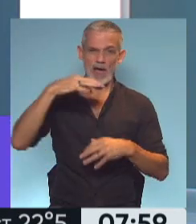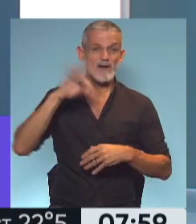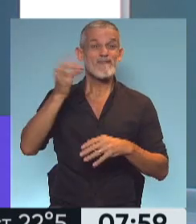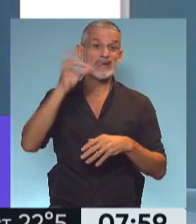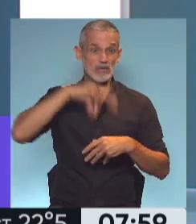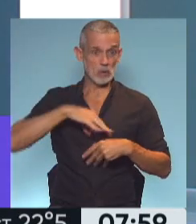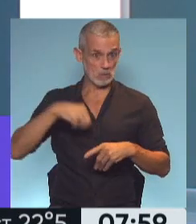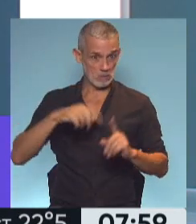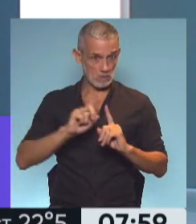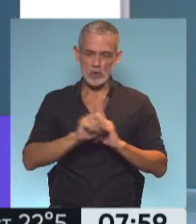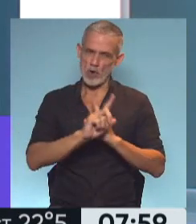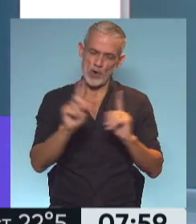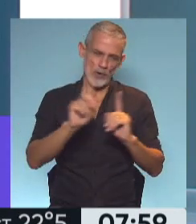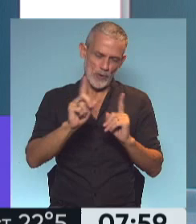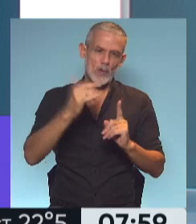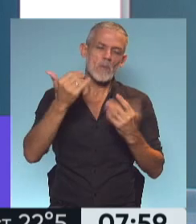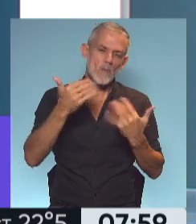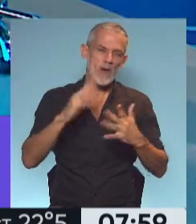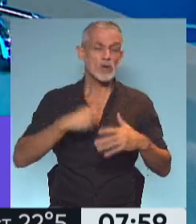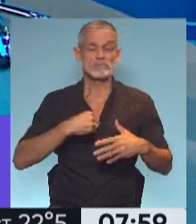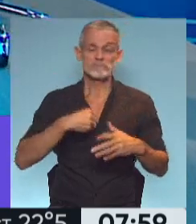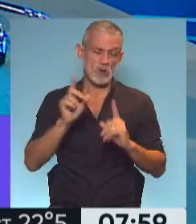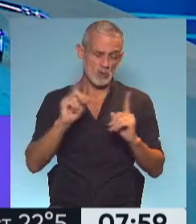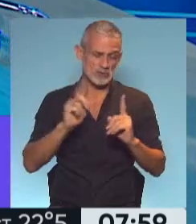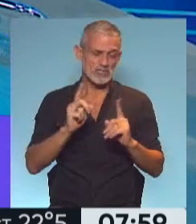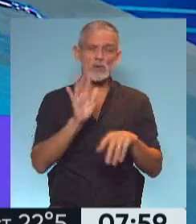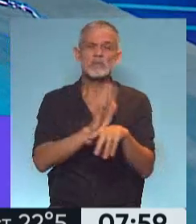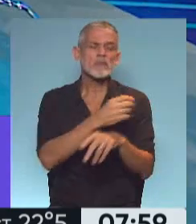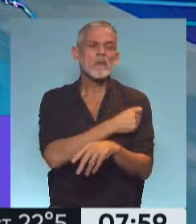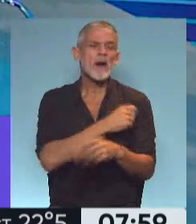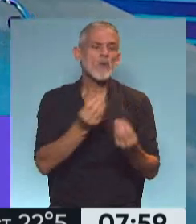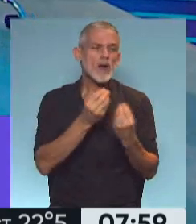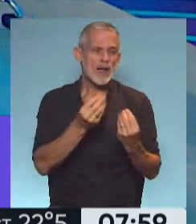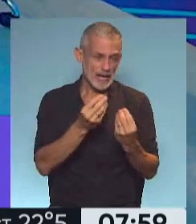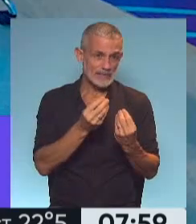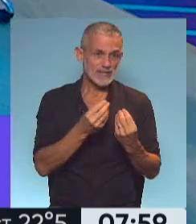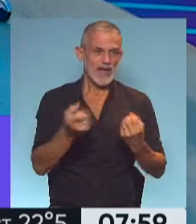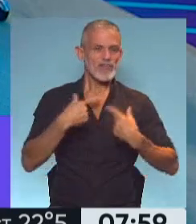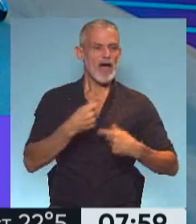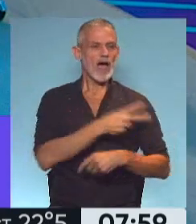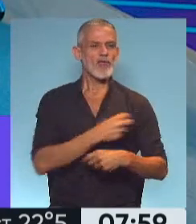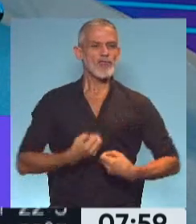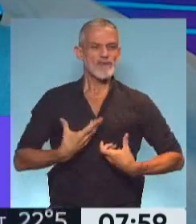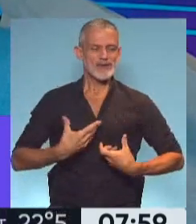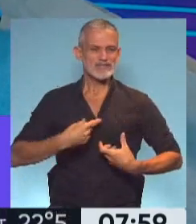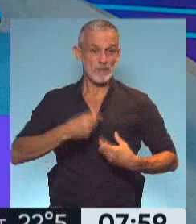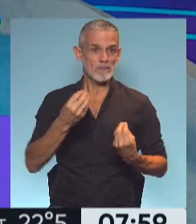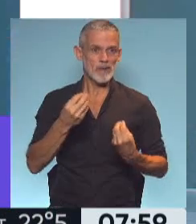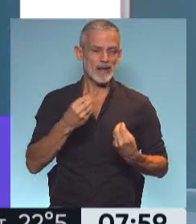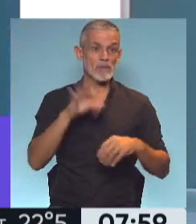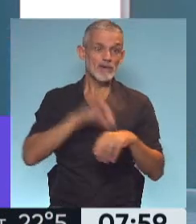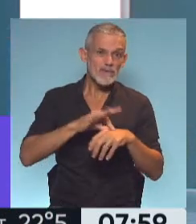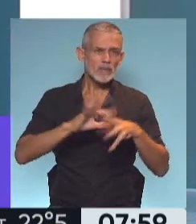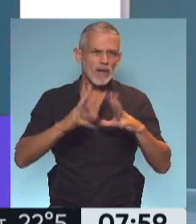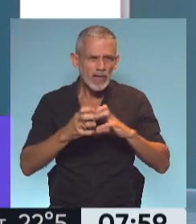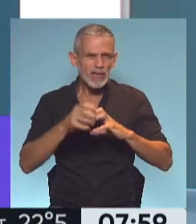no tener una enfermedad asintomática, sino que lo que hace es evitar quedar enfermo con complicaciones